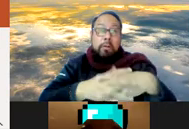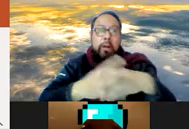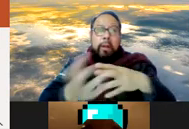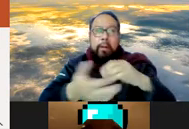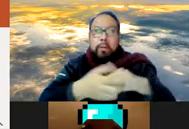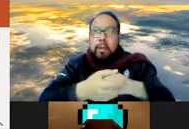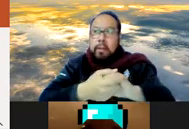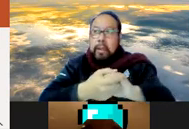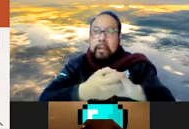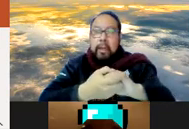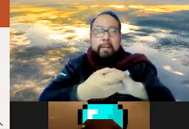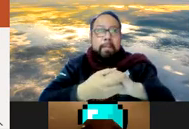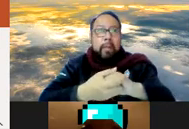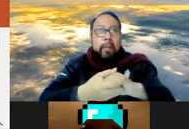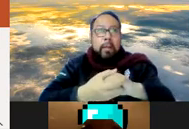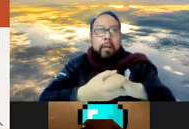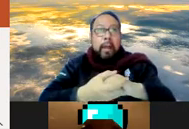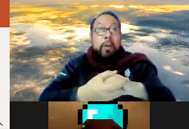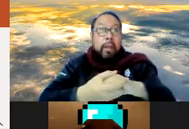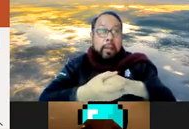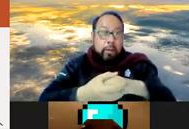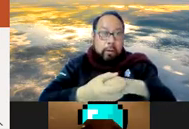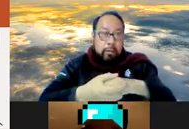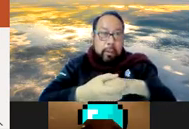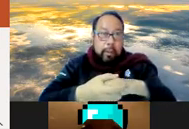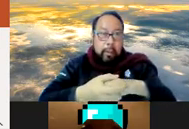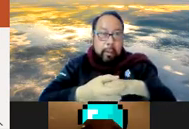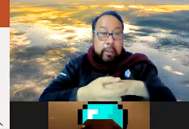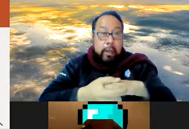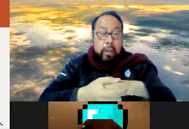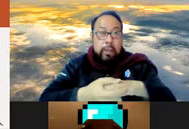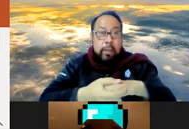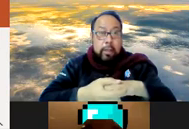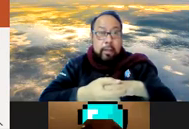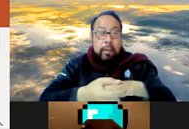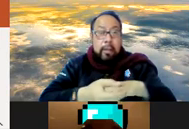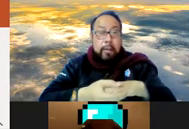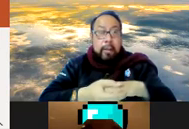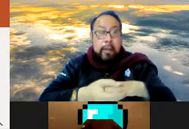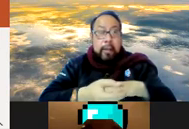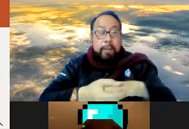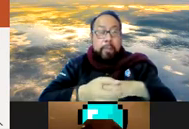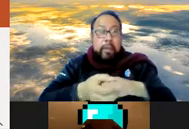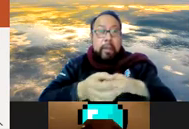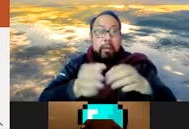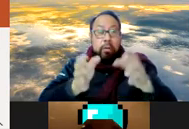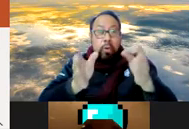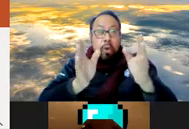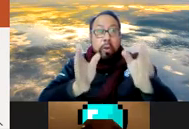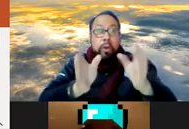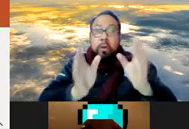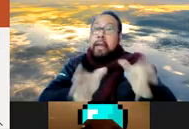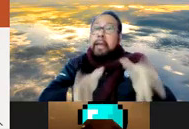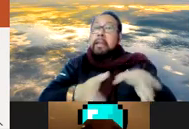propio, ahora que vean ustedes estética, hay colegios de internacionalistas que tienen